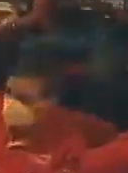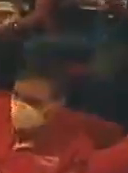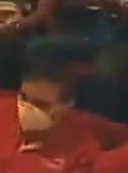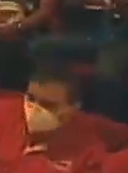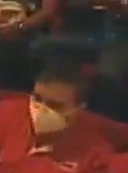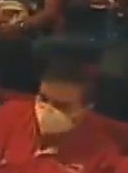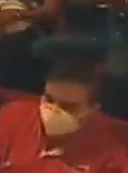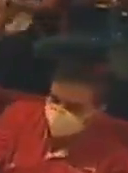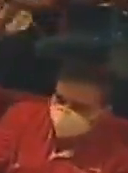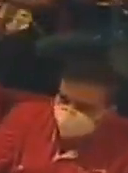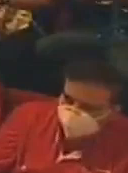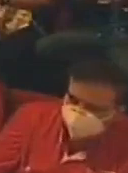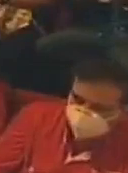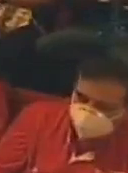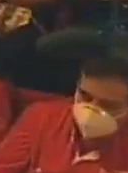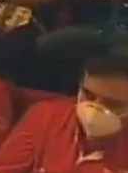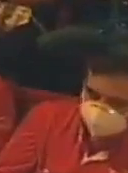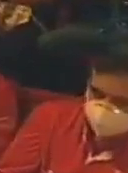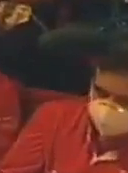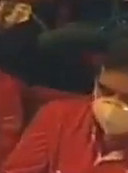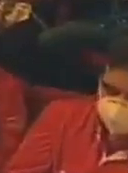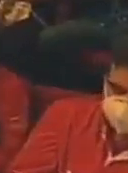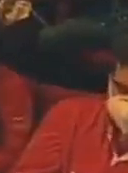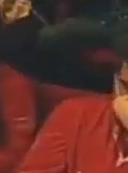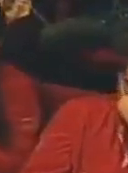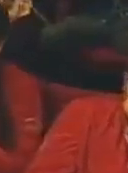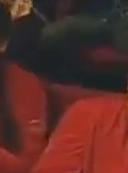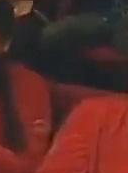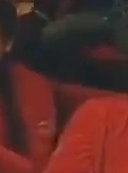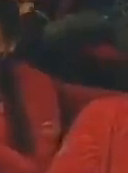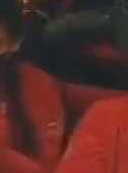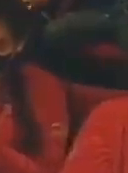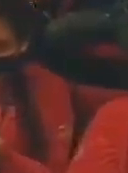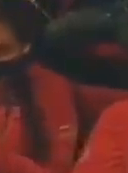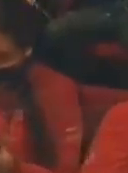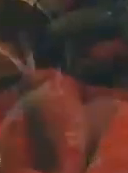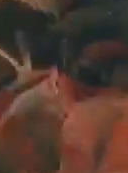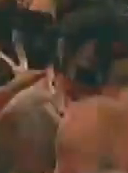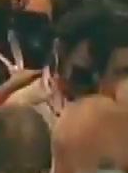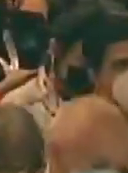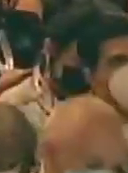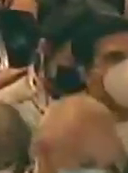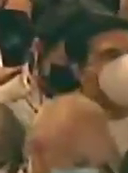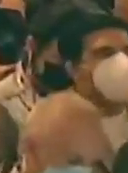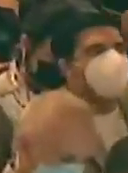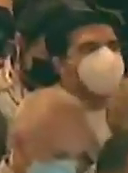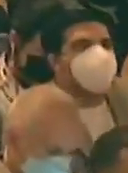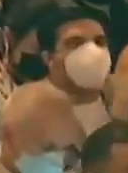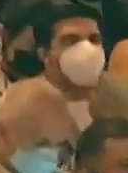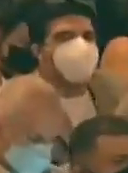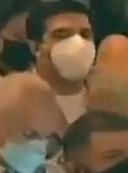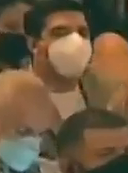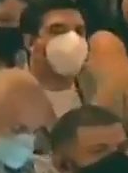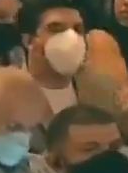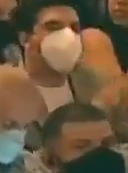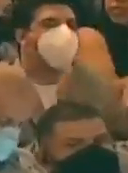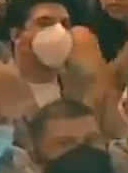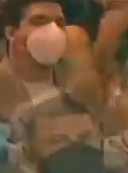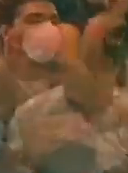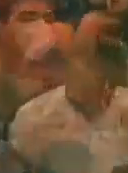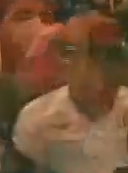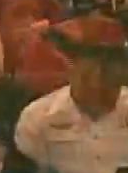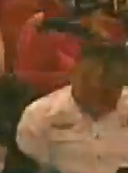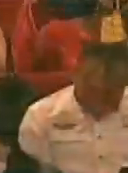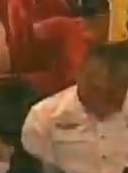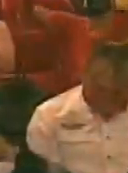suramericana! Buenas tardes a toda Venezuela. Estamos en cadena nacional de radio y televisión y por